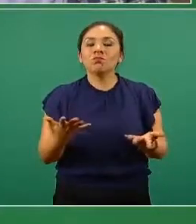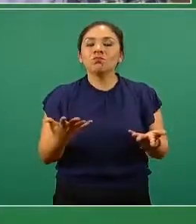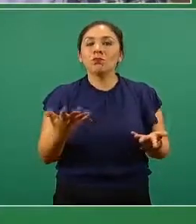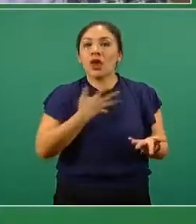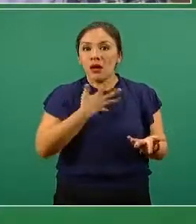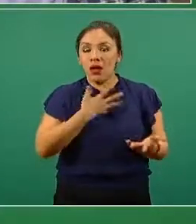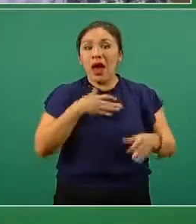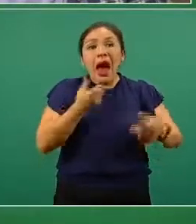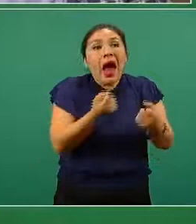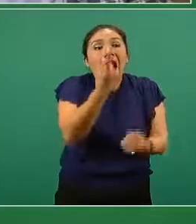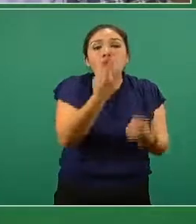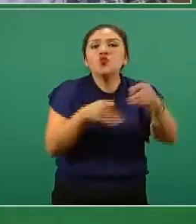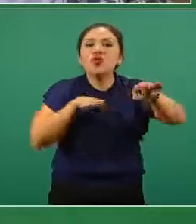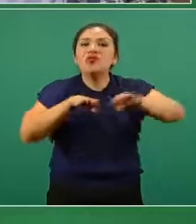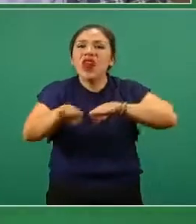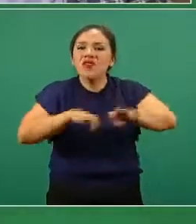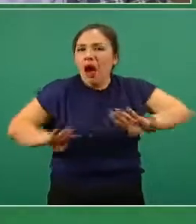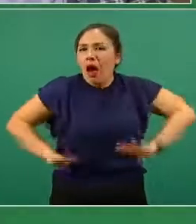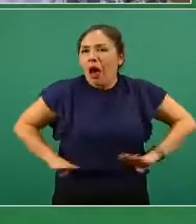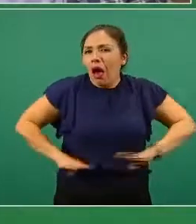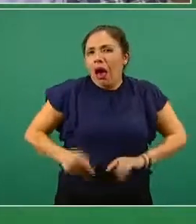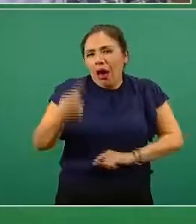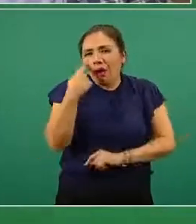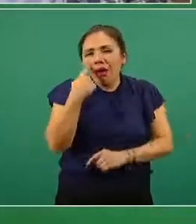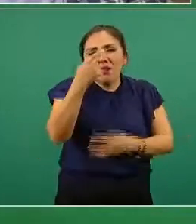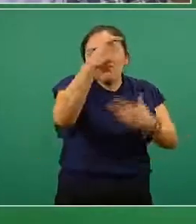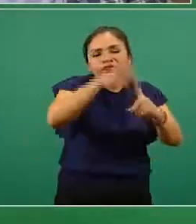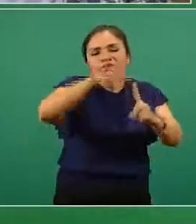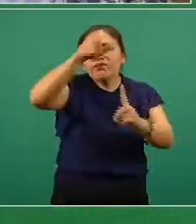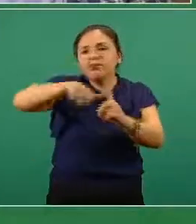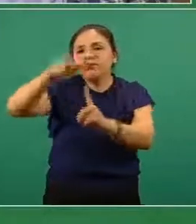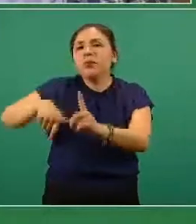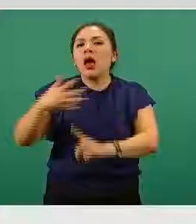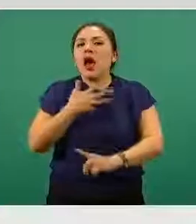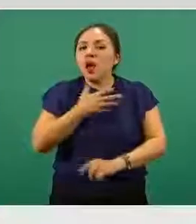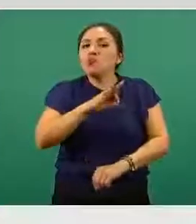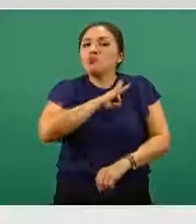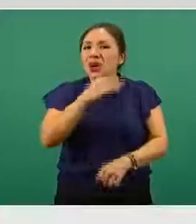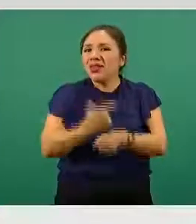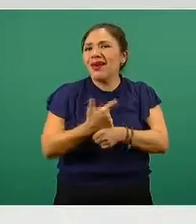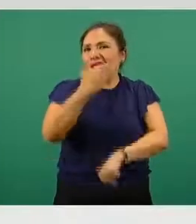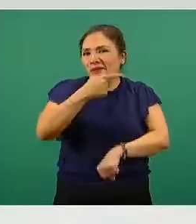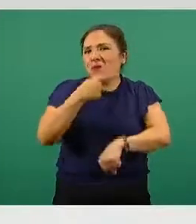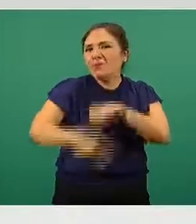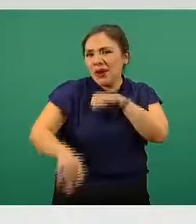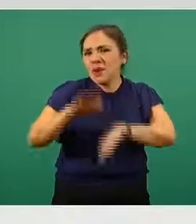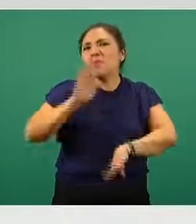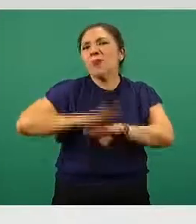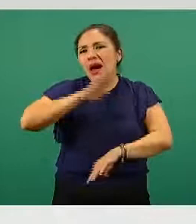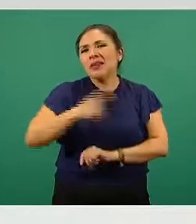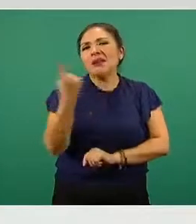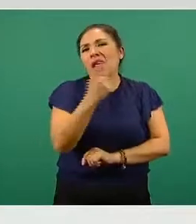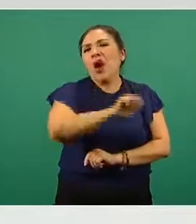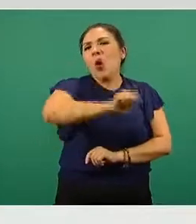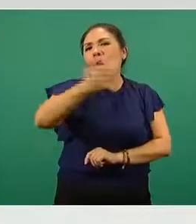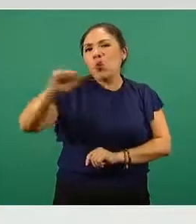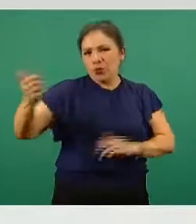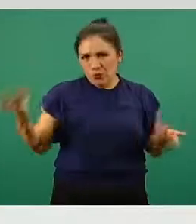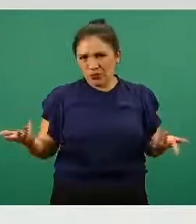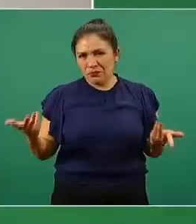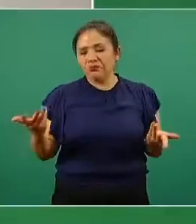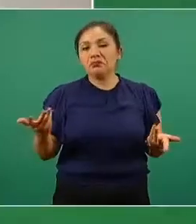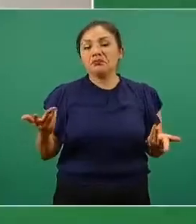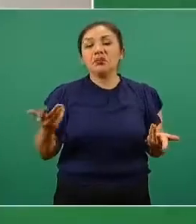vamos, oficios, trabajos o labores que tienen algunos riesgos mayores que otros,